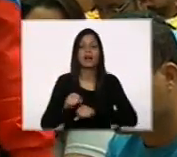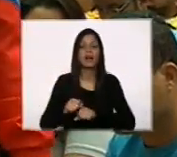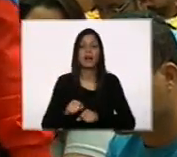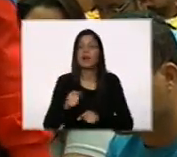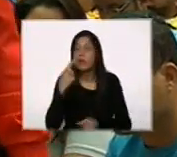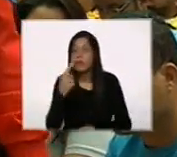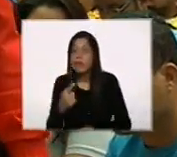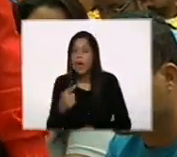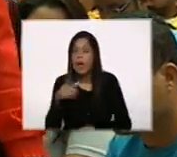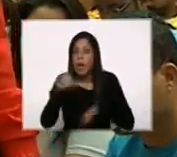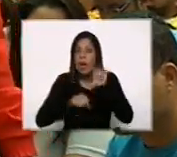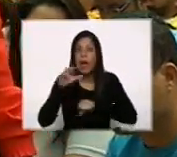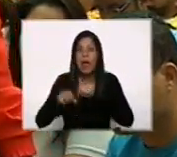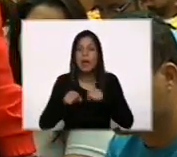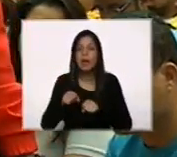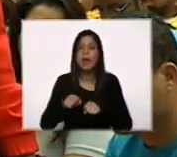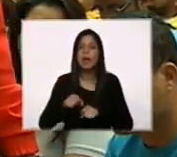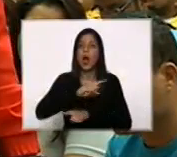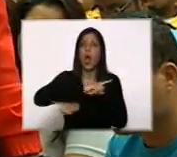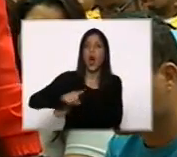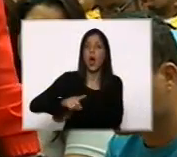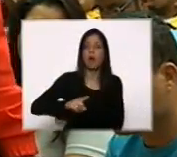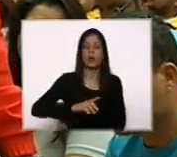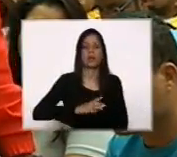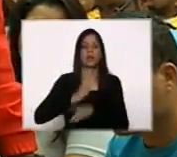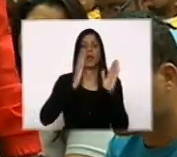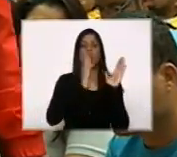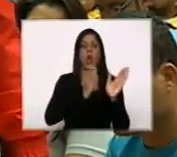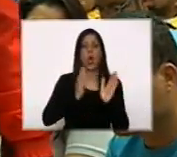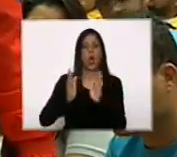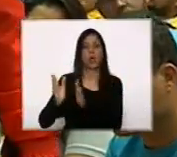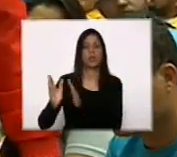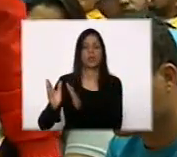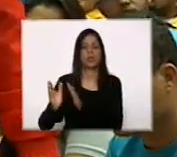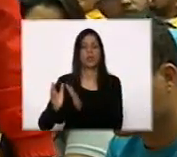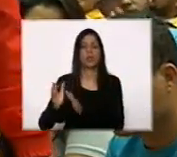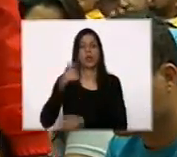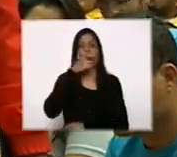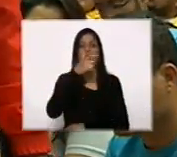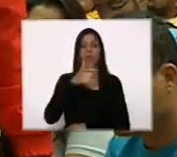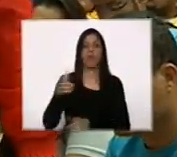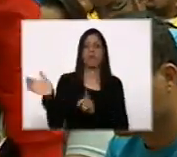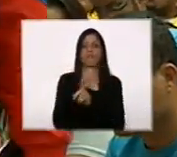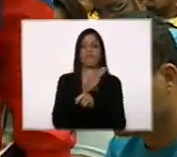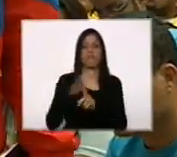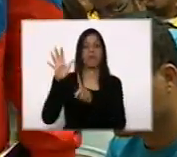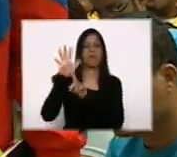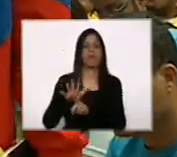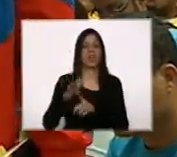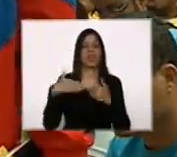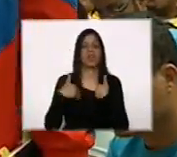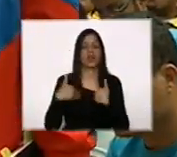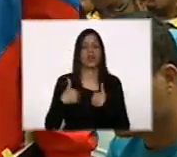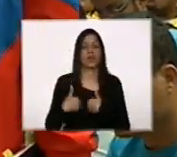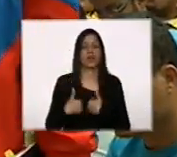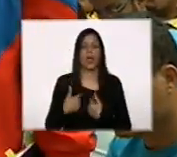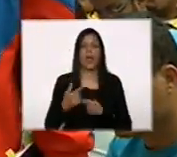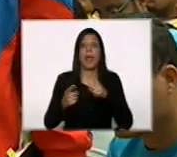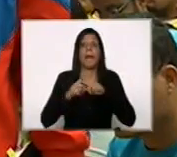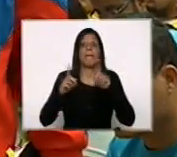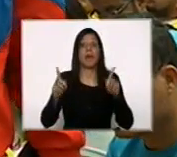hicimos fue ordenarlo, y bueno, y de verdad el pueblo maltratado. Pero hubo